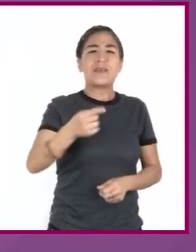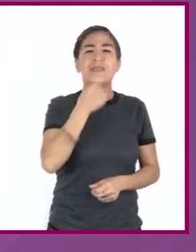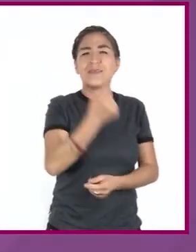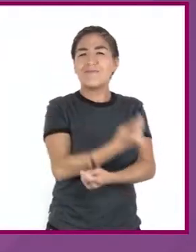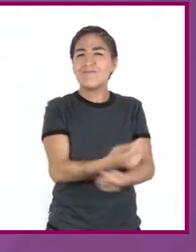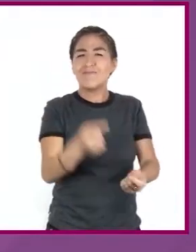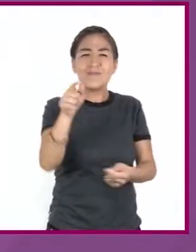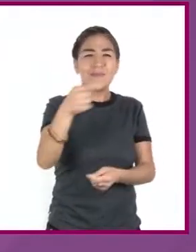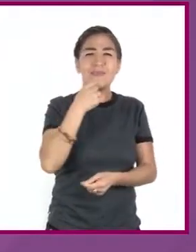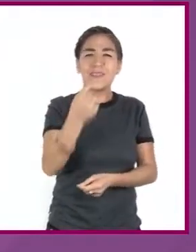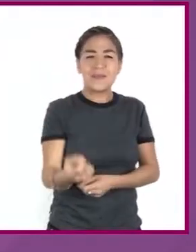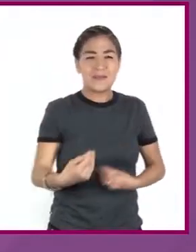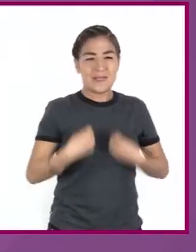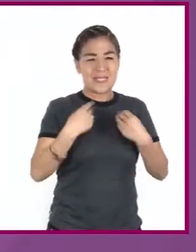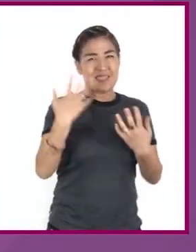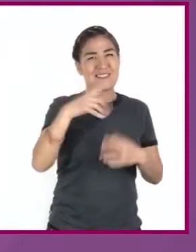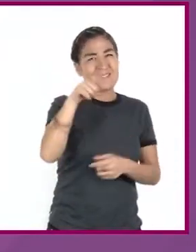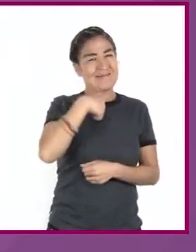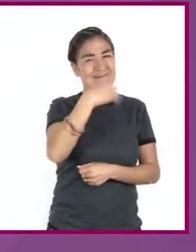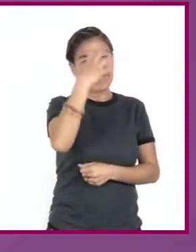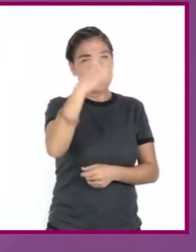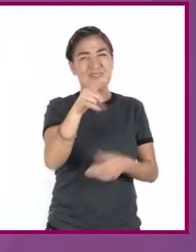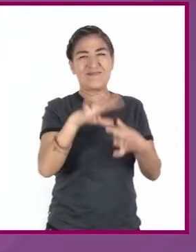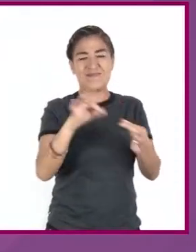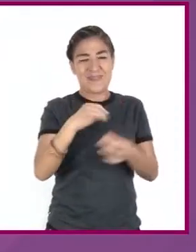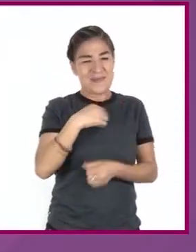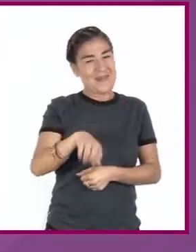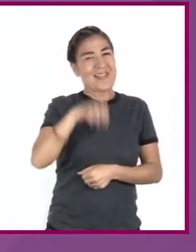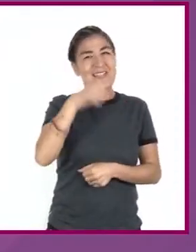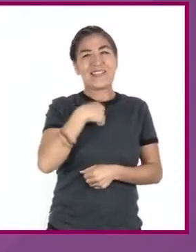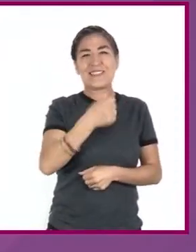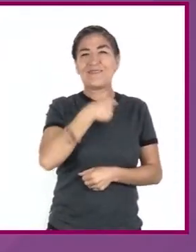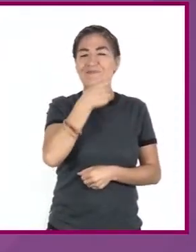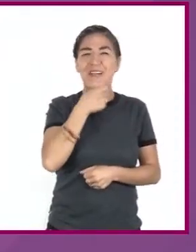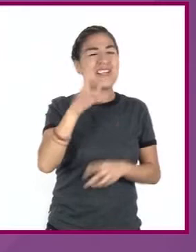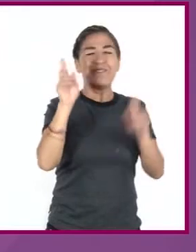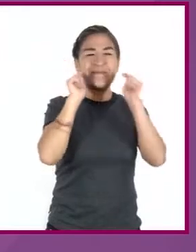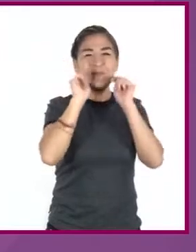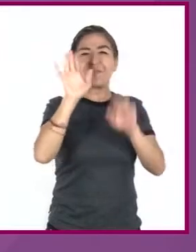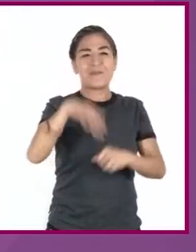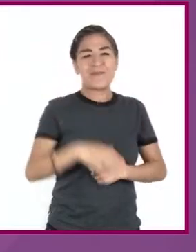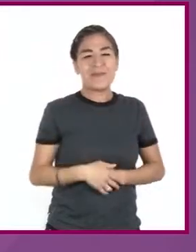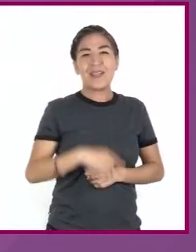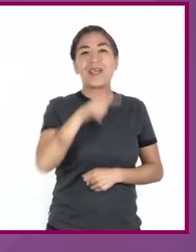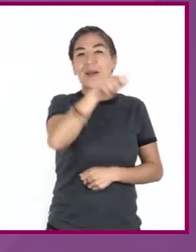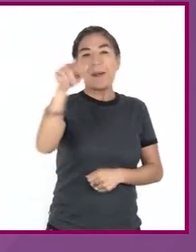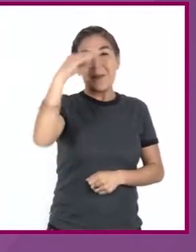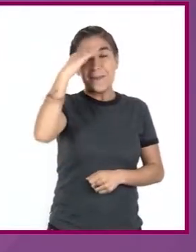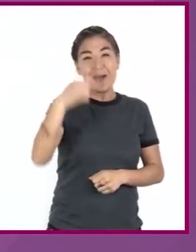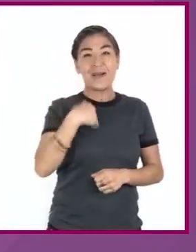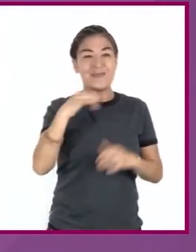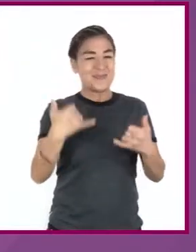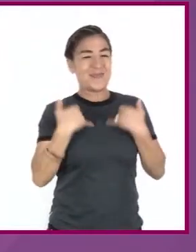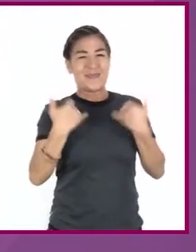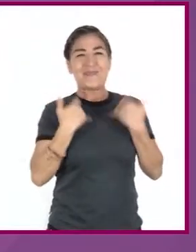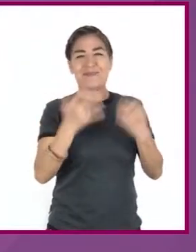pena, ya delataste la edad que tengo. Bueno, no importa. Nadie pensaba que soy un jovenzuelo,